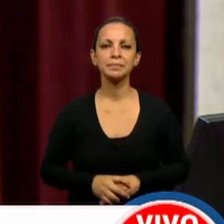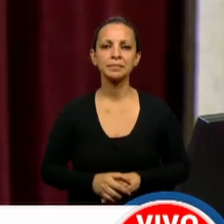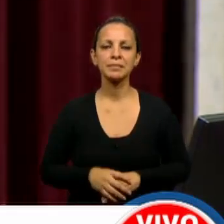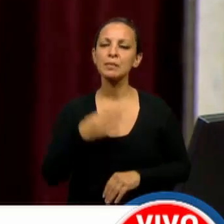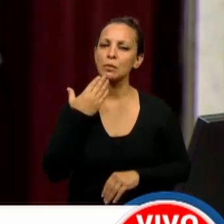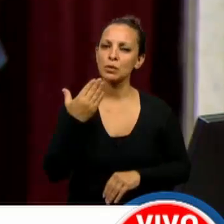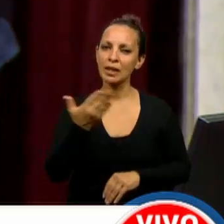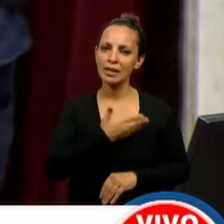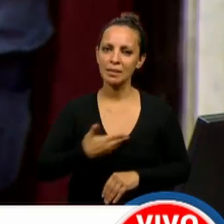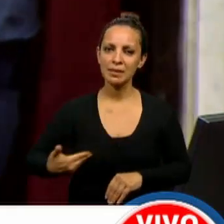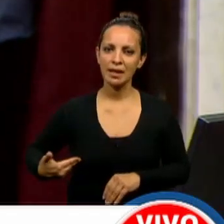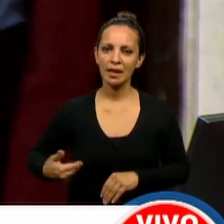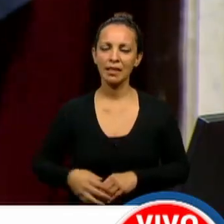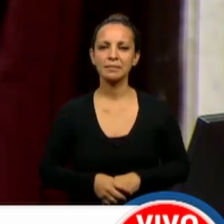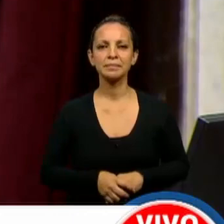Gracias, presidente.